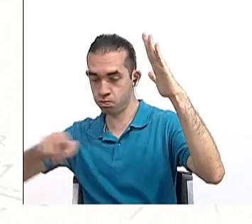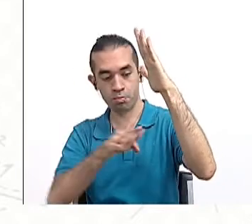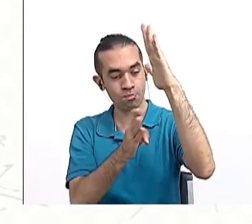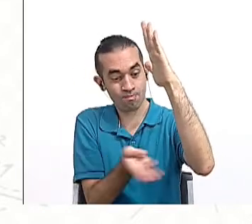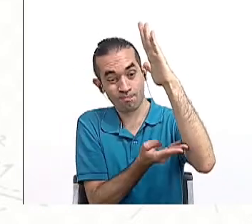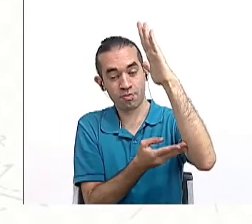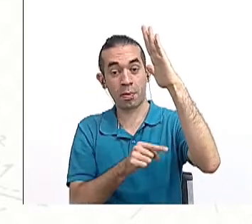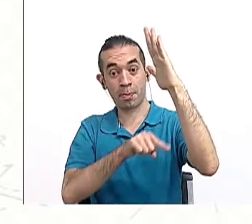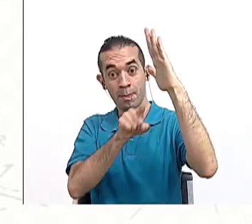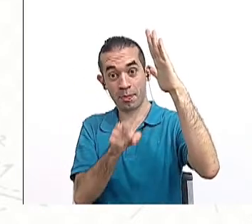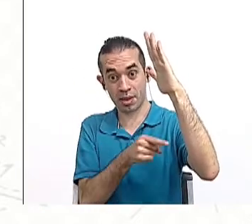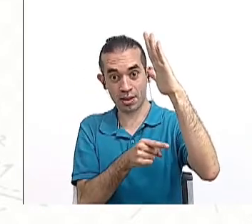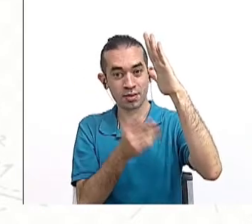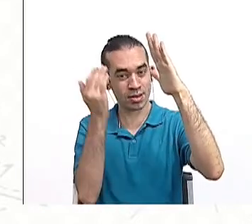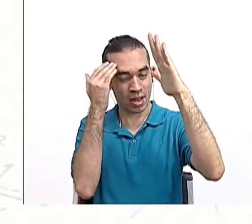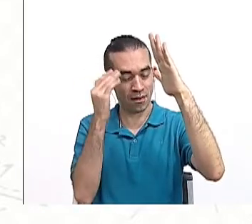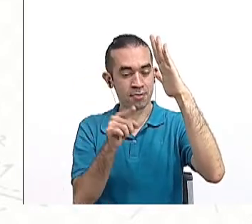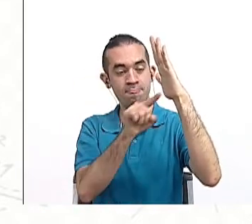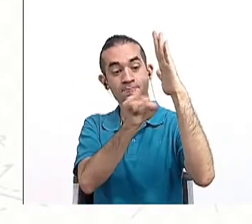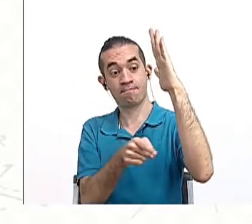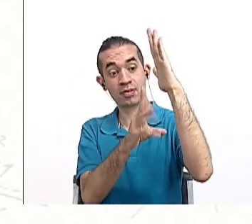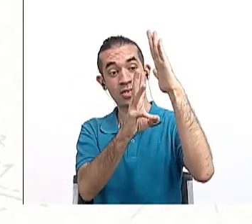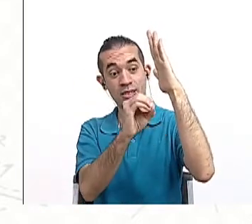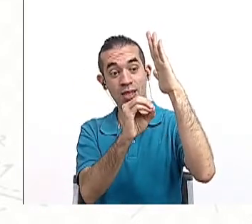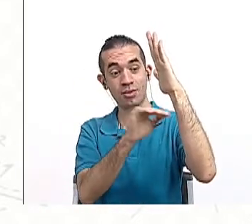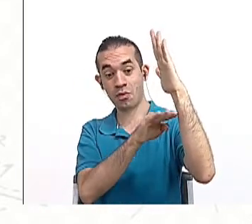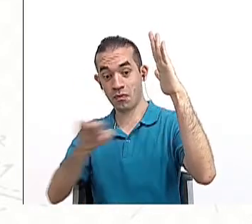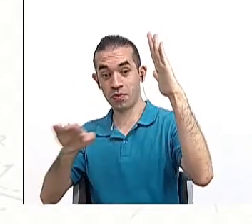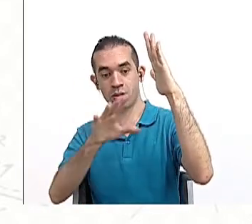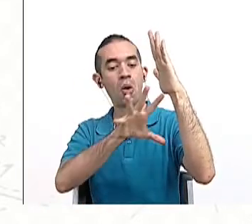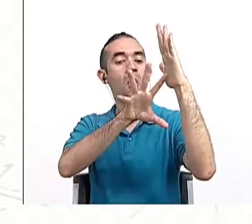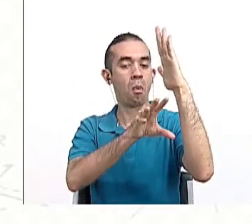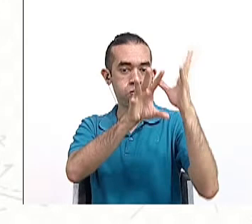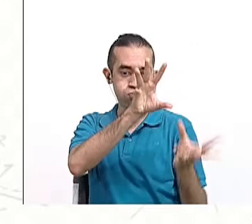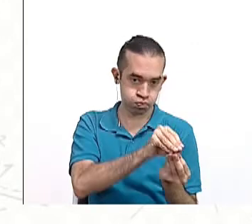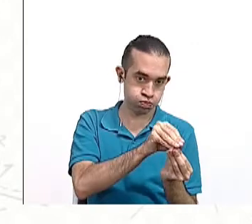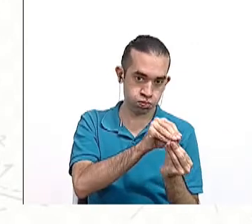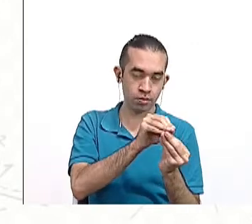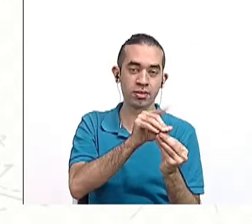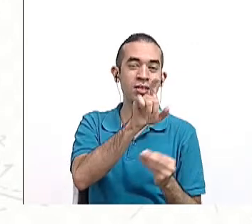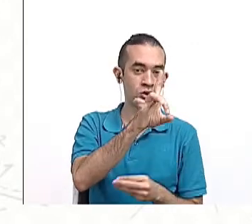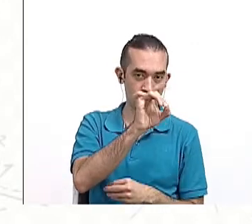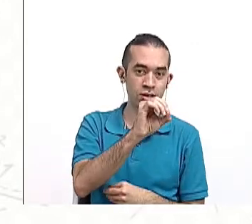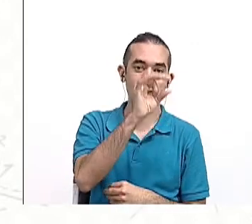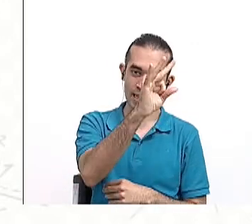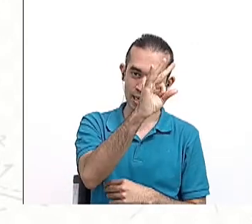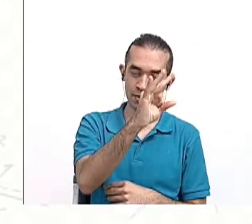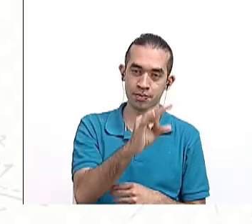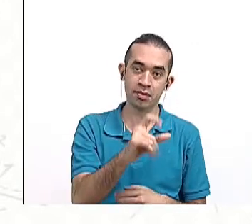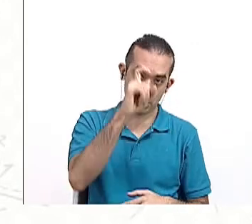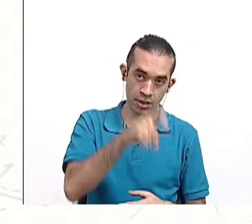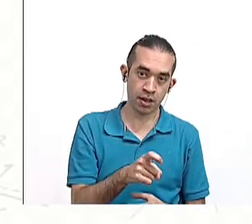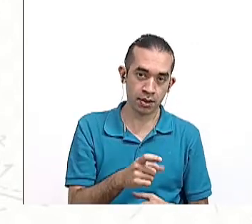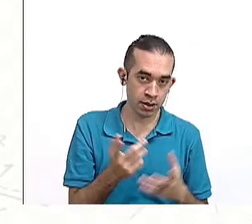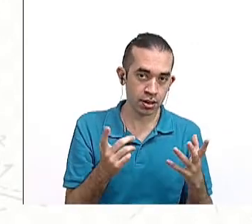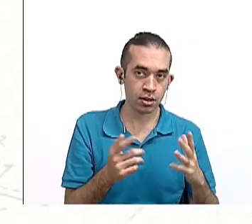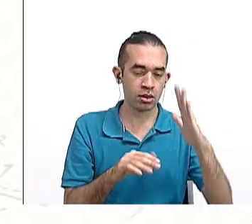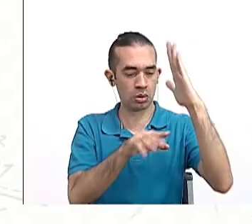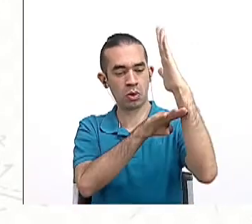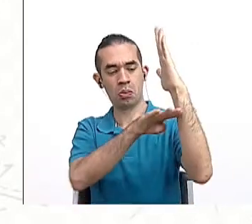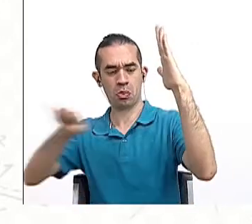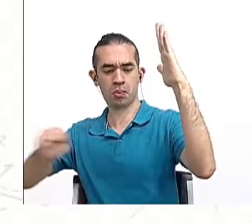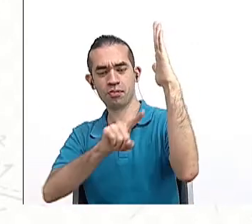más el ángulo cuya media de 60 son suplementarios o sea que nos tienen que dar 180 cuál es el valor de